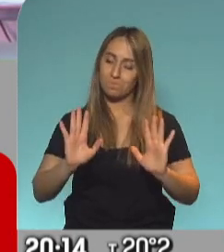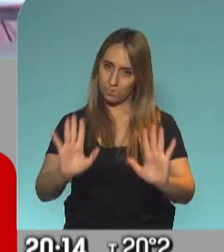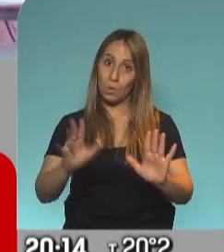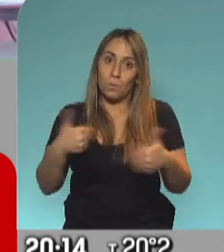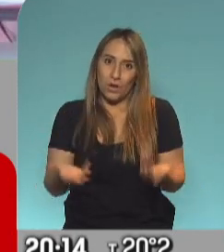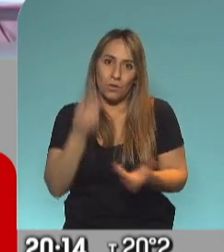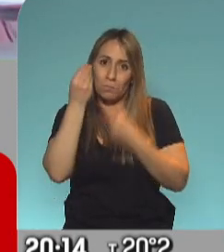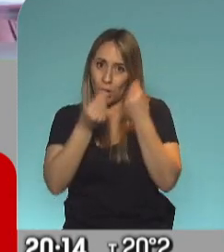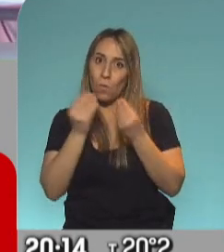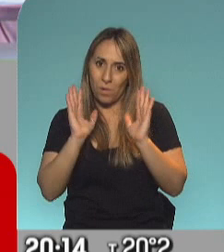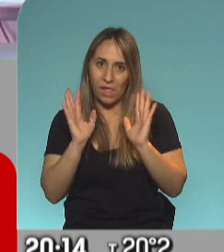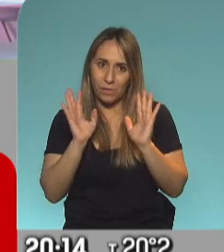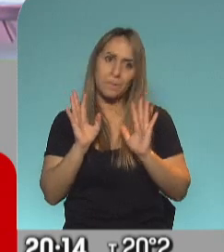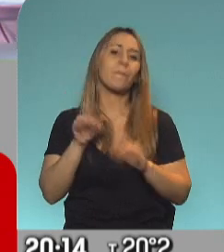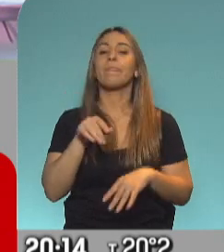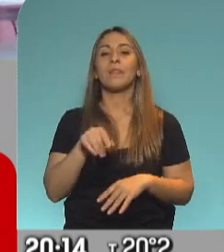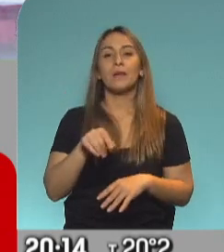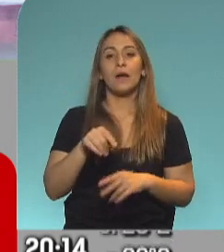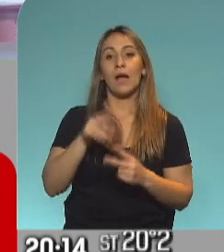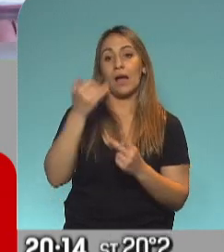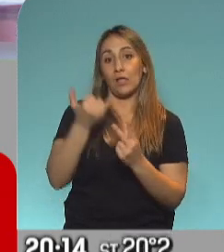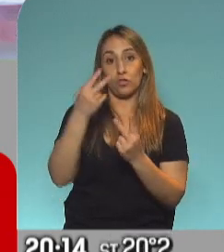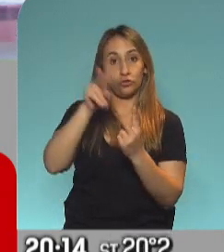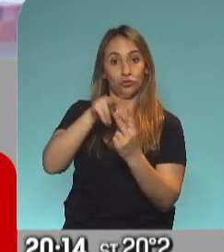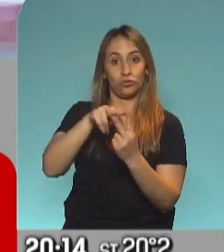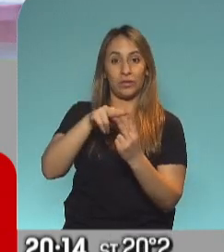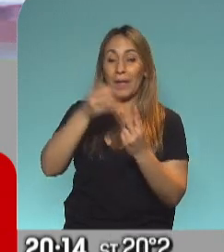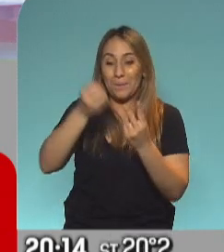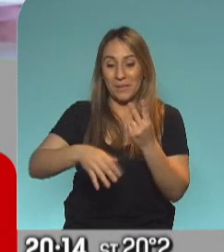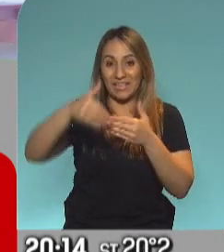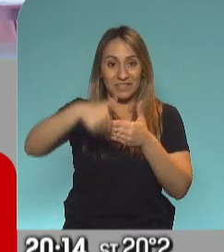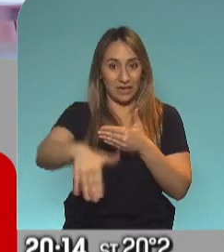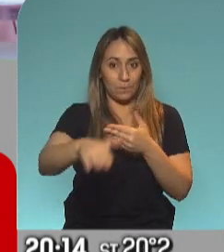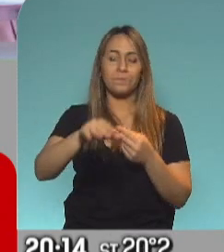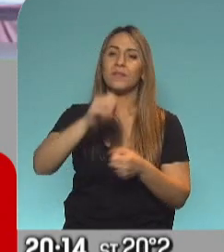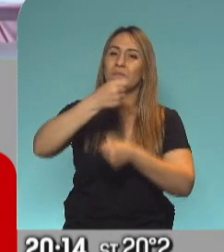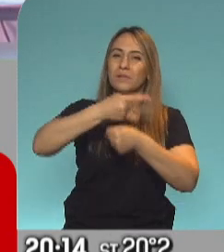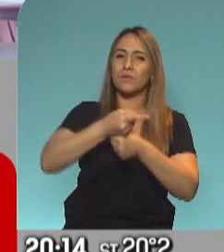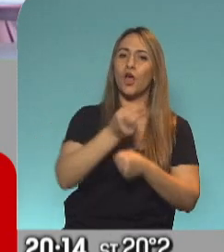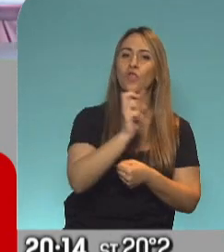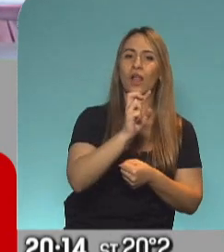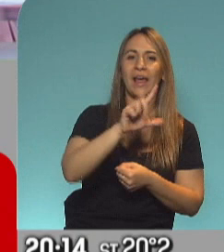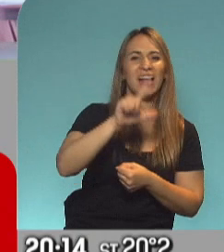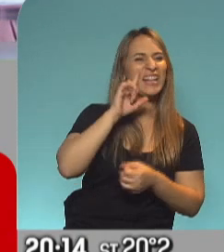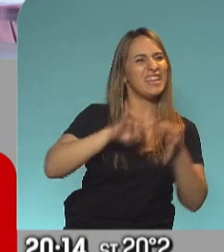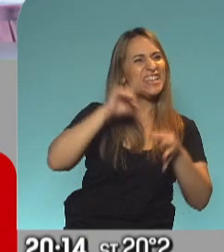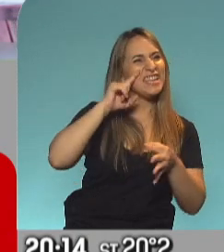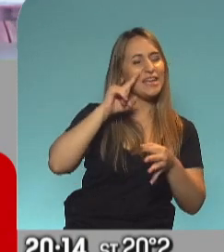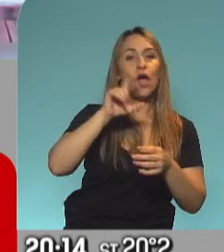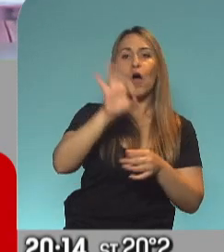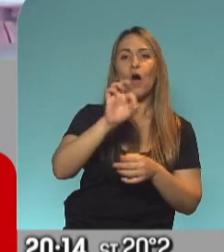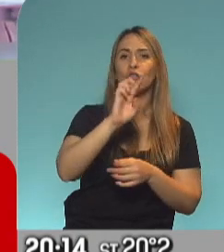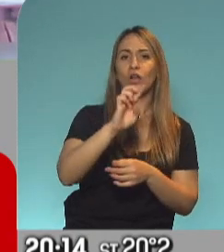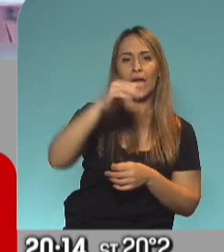ponerse en práctica a partir de hoy primero que es el contado con liqui y el dólar me engañó escuchando